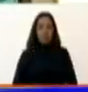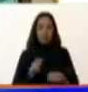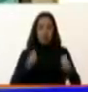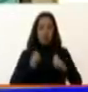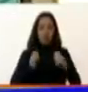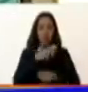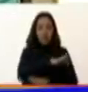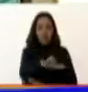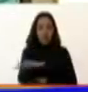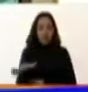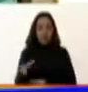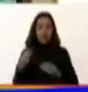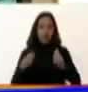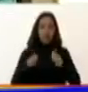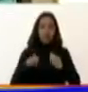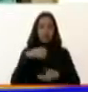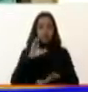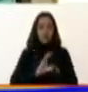con los habitantes de ciudades.